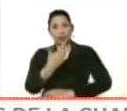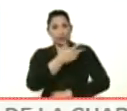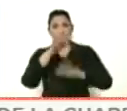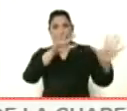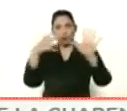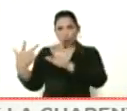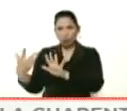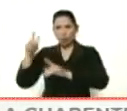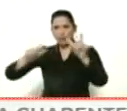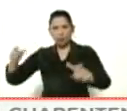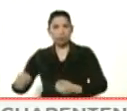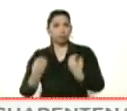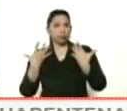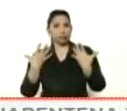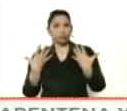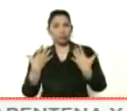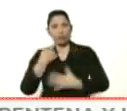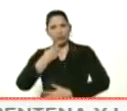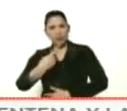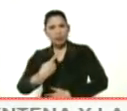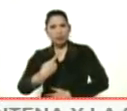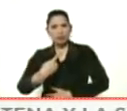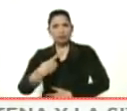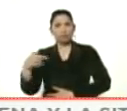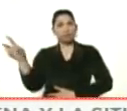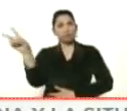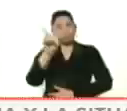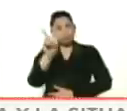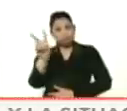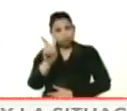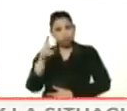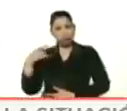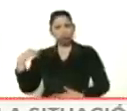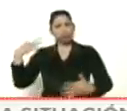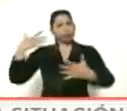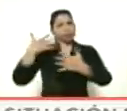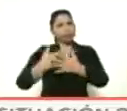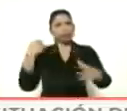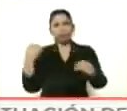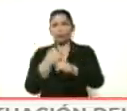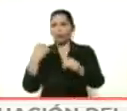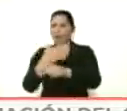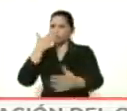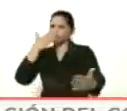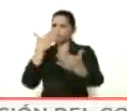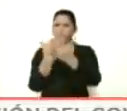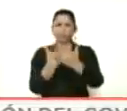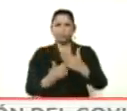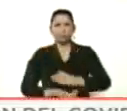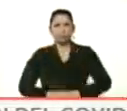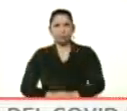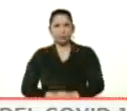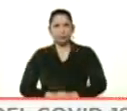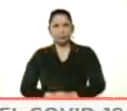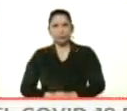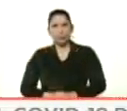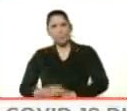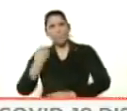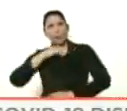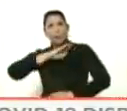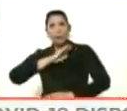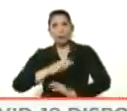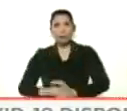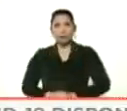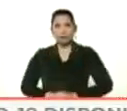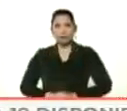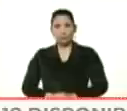318 casos señalan que Venezuela ha venido trabajando y confrontando la pandemia por